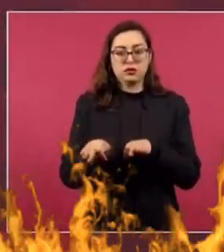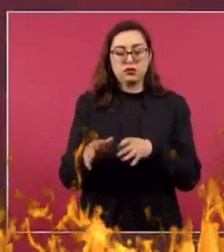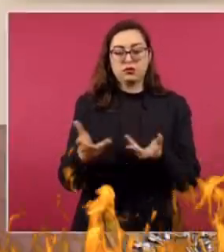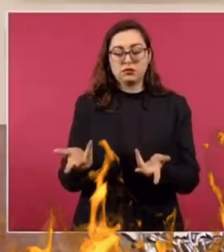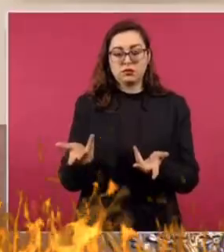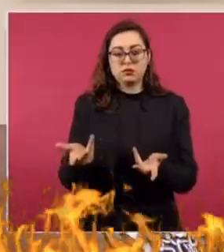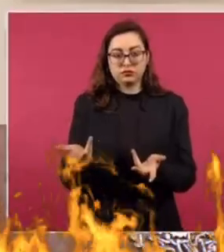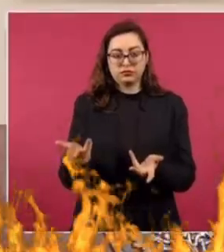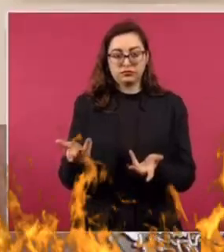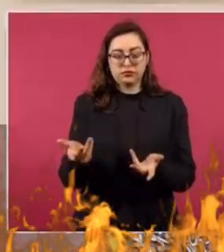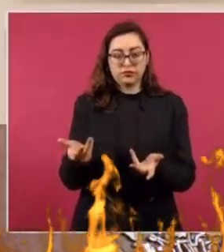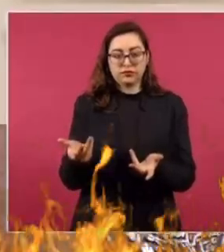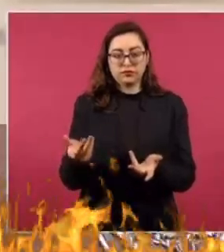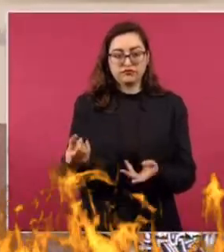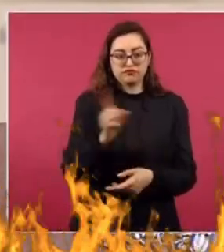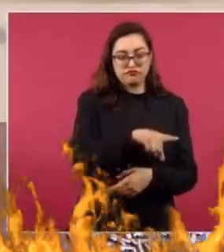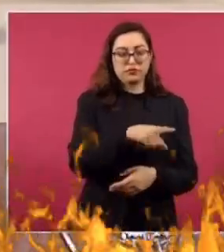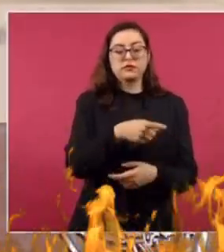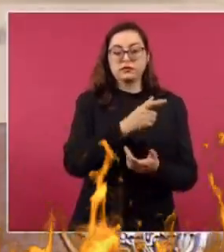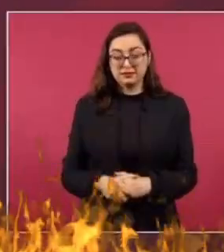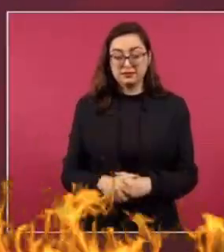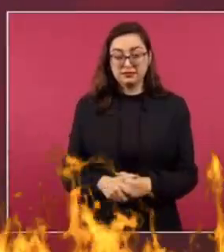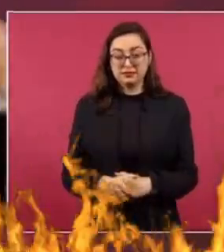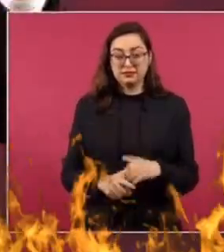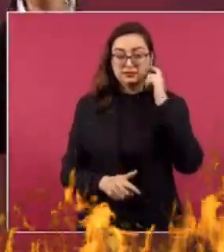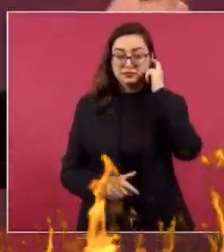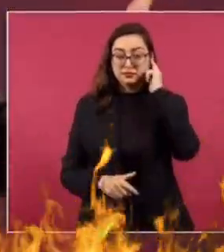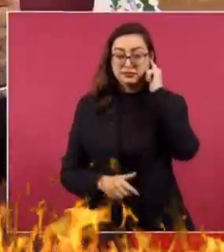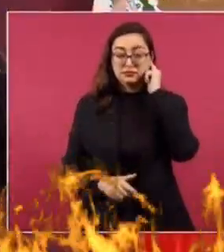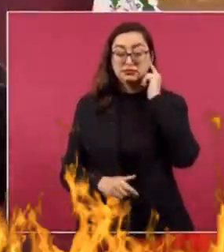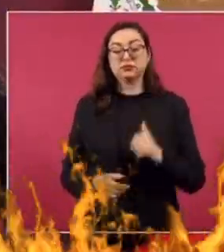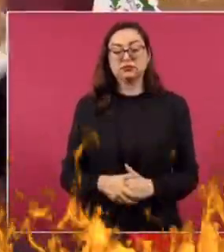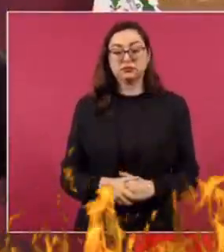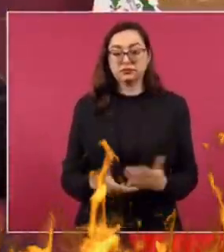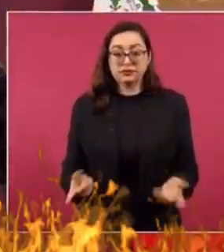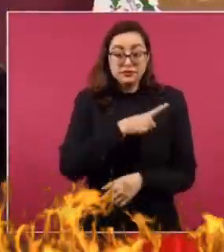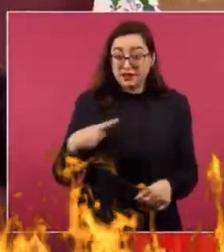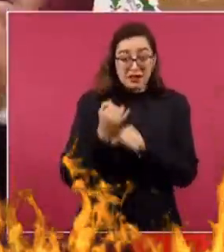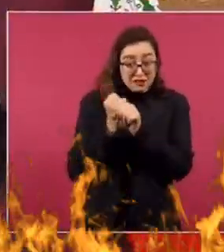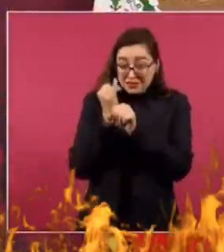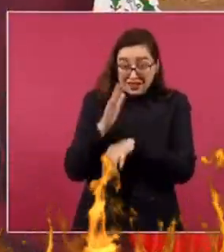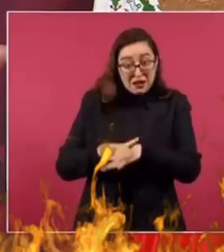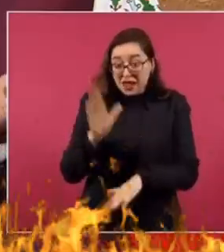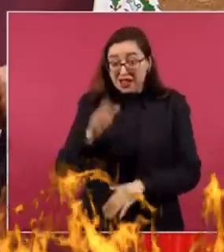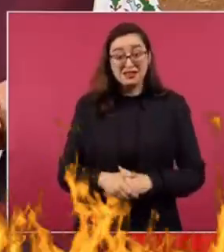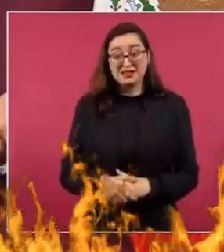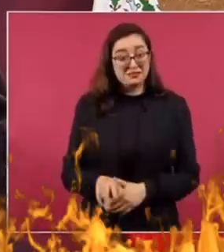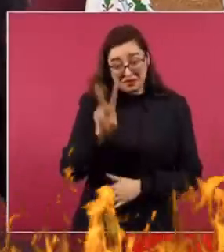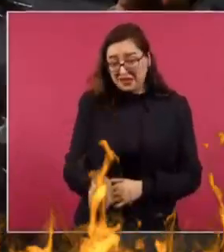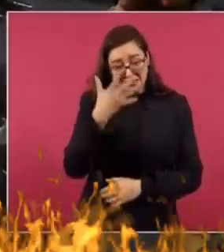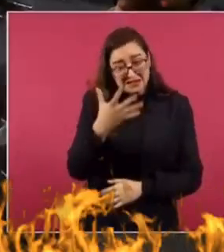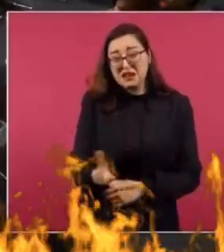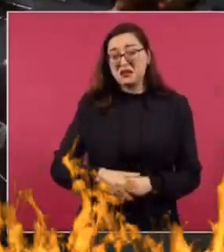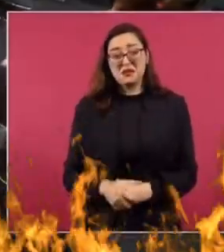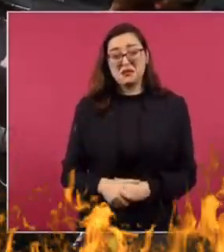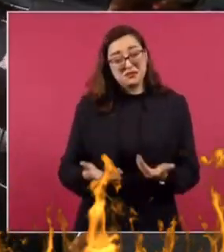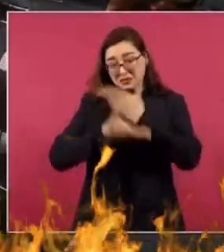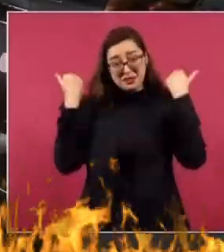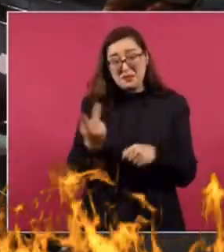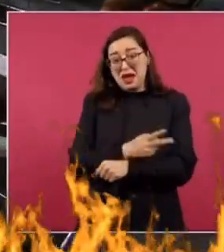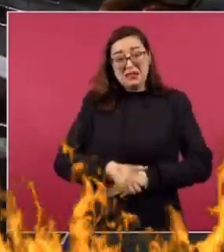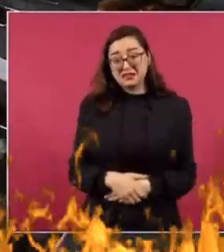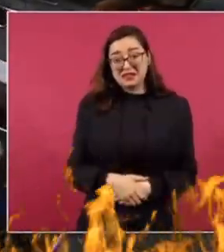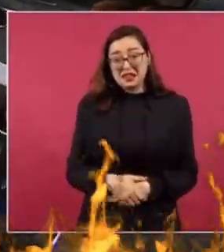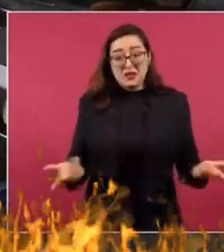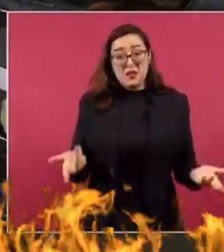los grandes contribuyentes y de las facturaciones falsas. Porque hace falta el estudio. Es que yo no sé qué